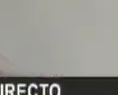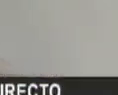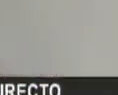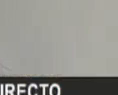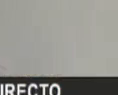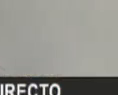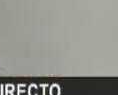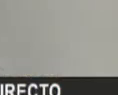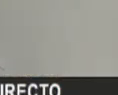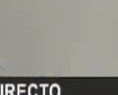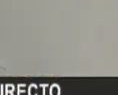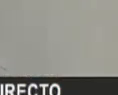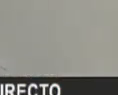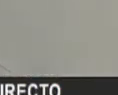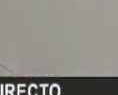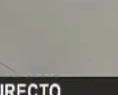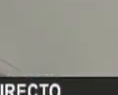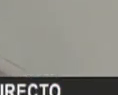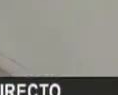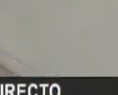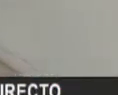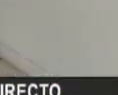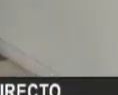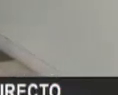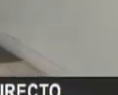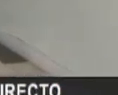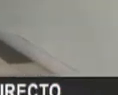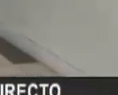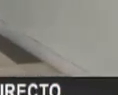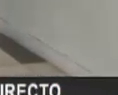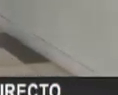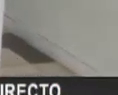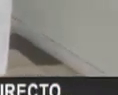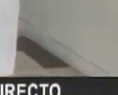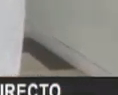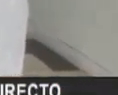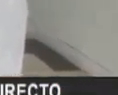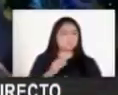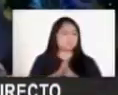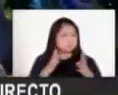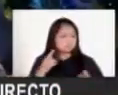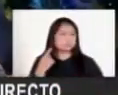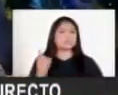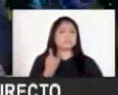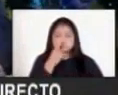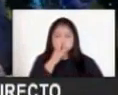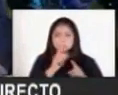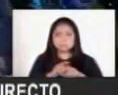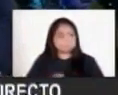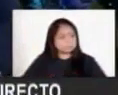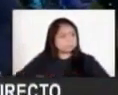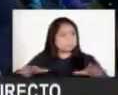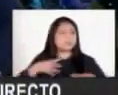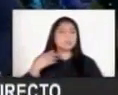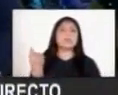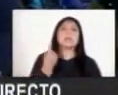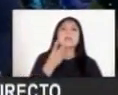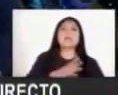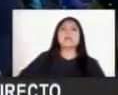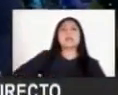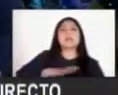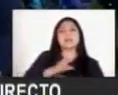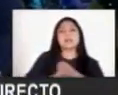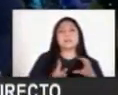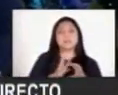los procesos consultivos pioneros y de gran éxito a nivel mundial.